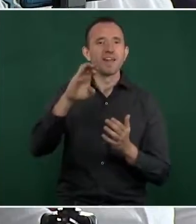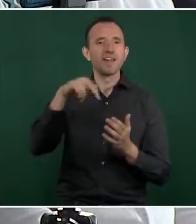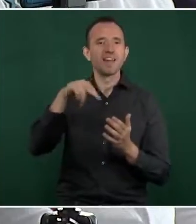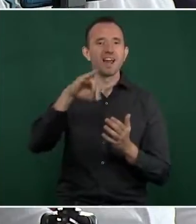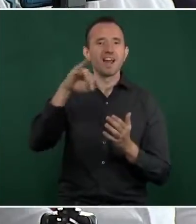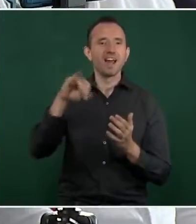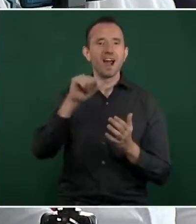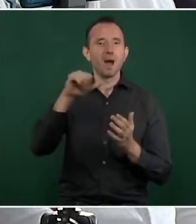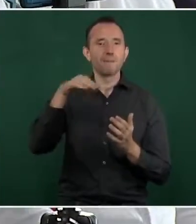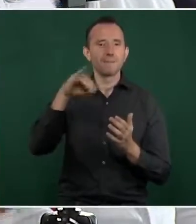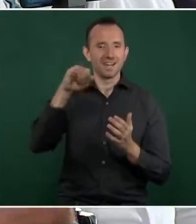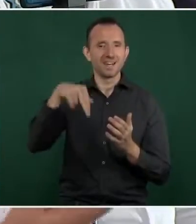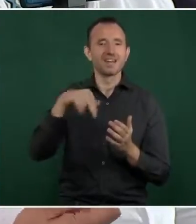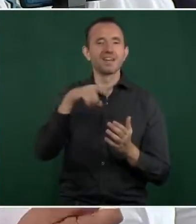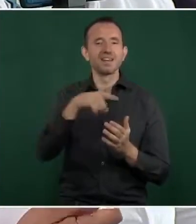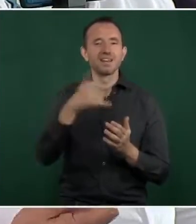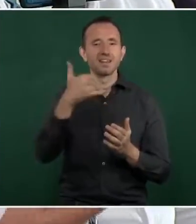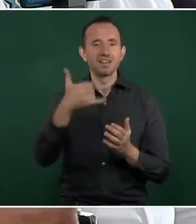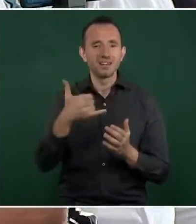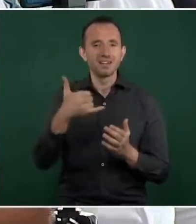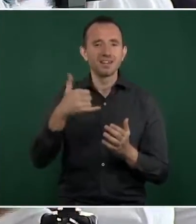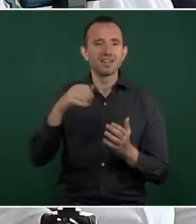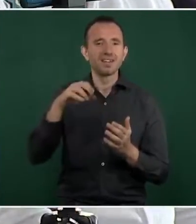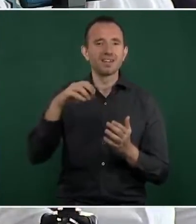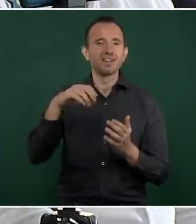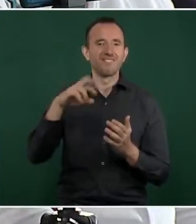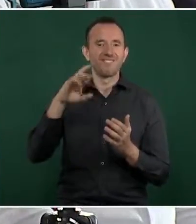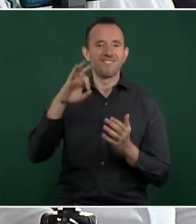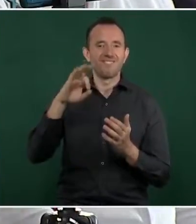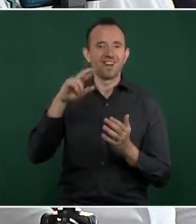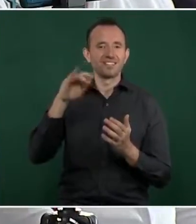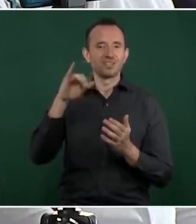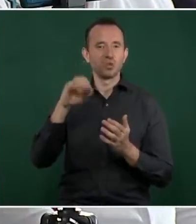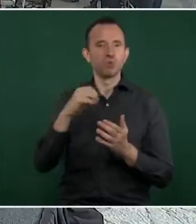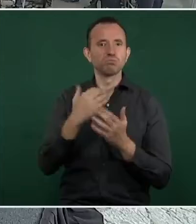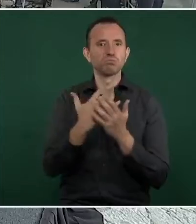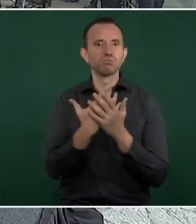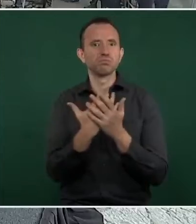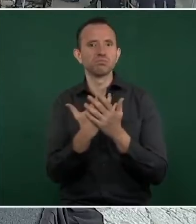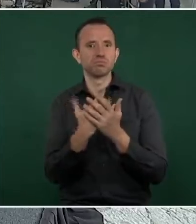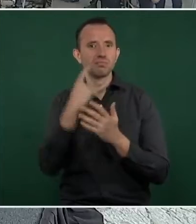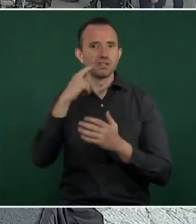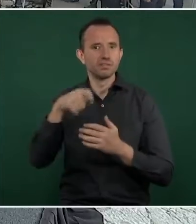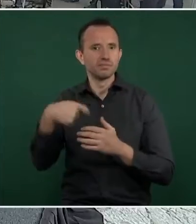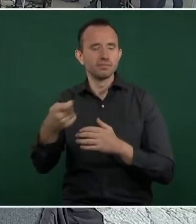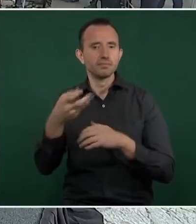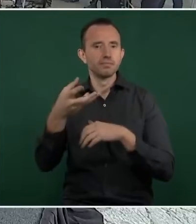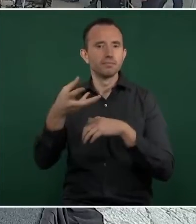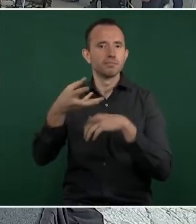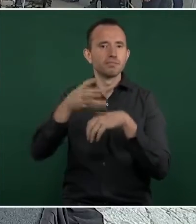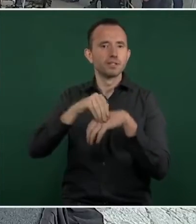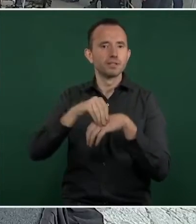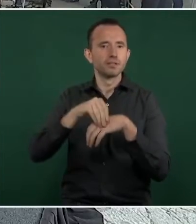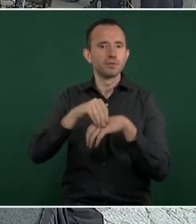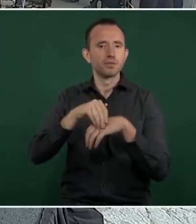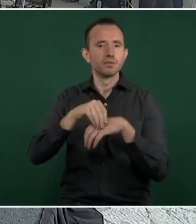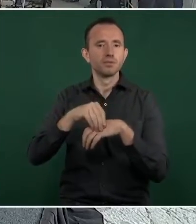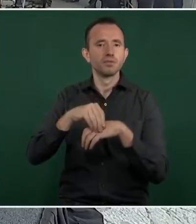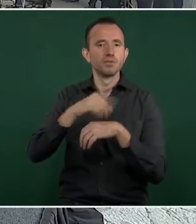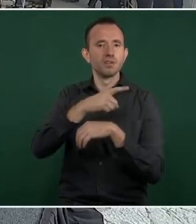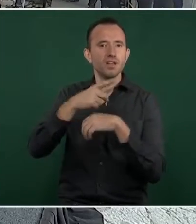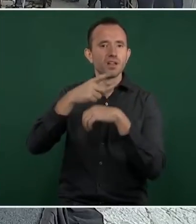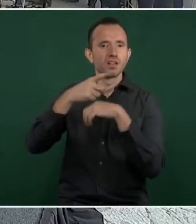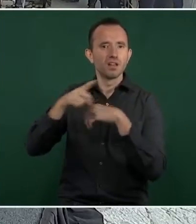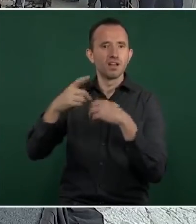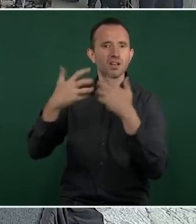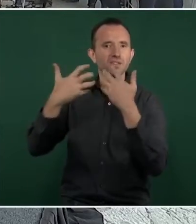tener una respuesta positiva al permiso. No se va a afectar el esfuerzo pesquero de las 3.854 toneladas que se